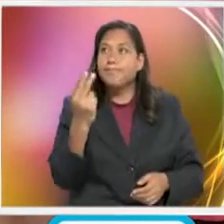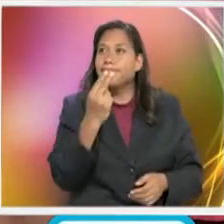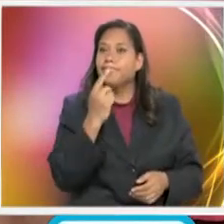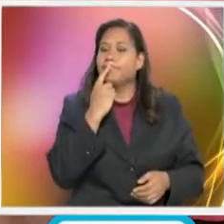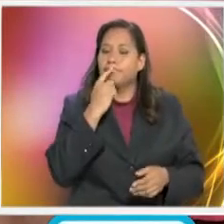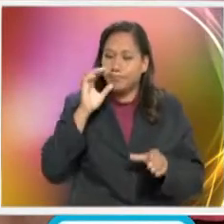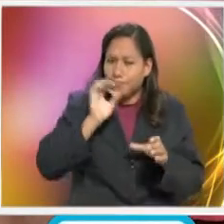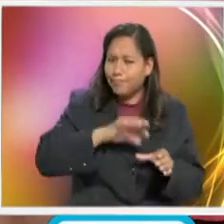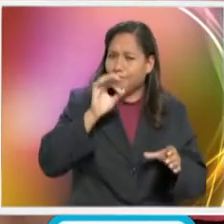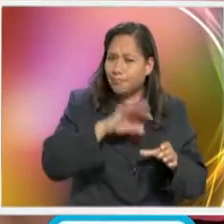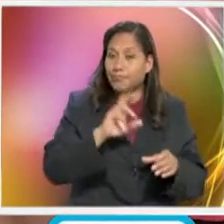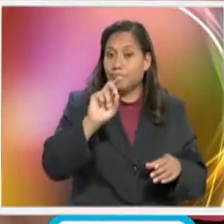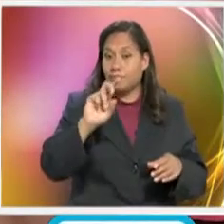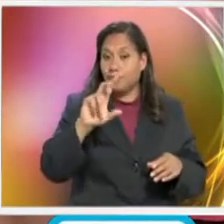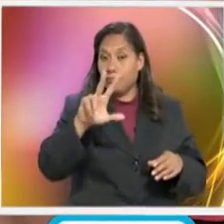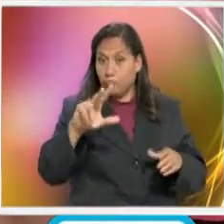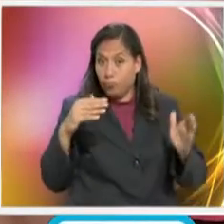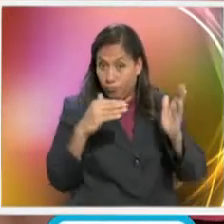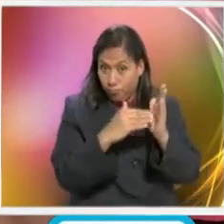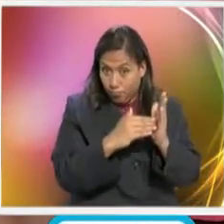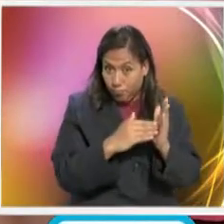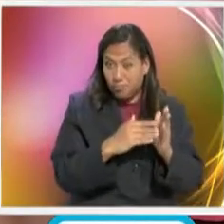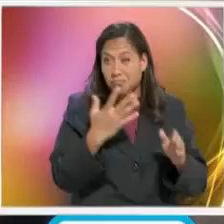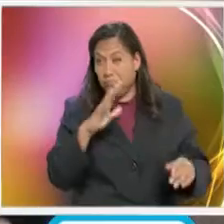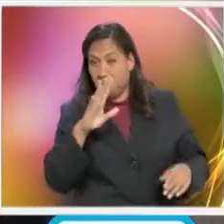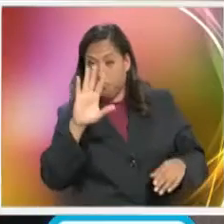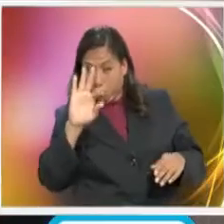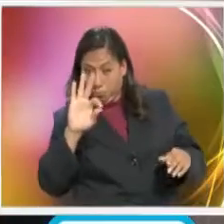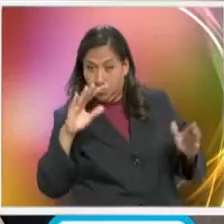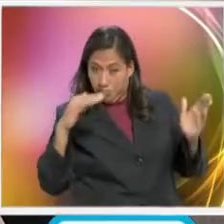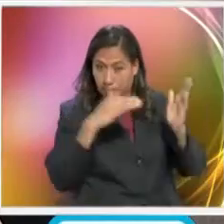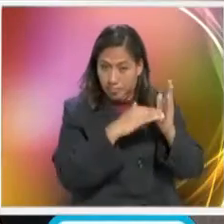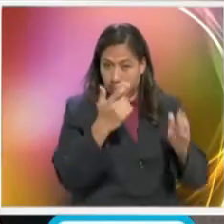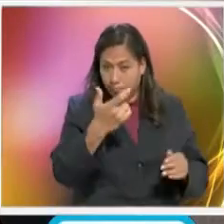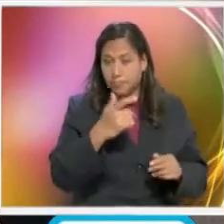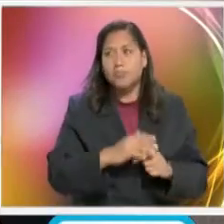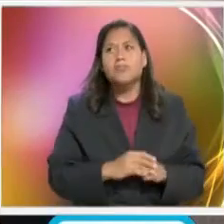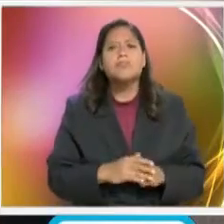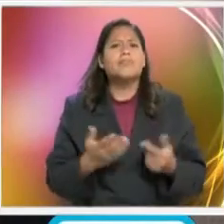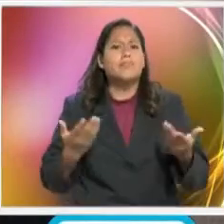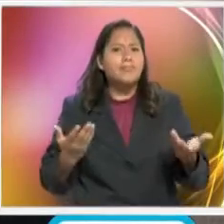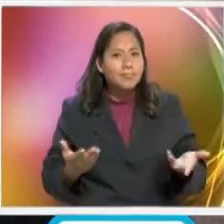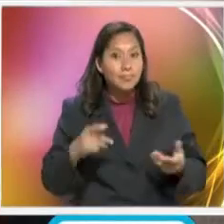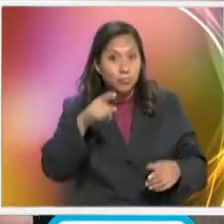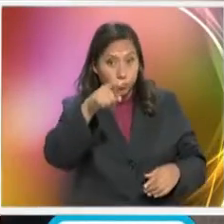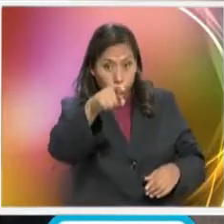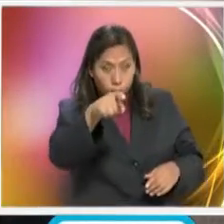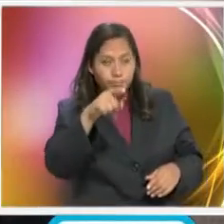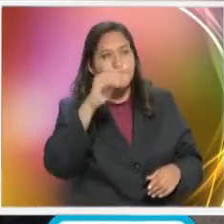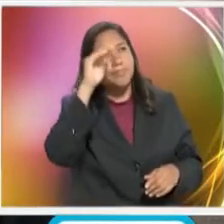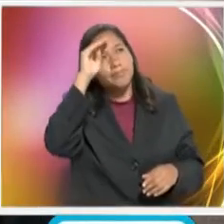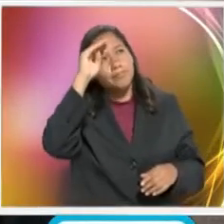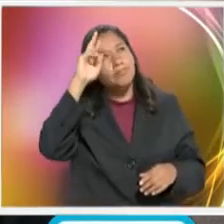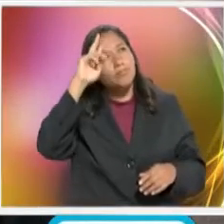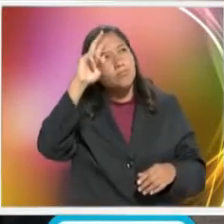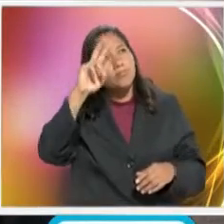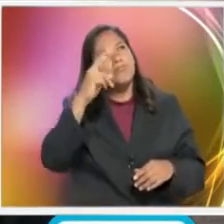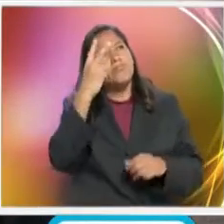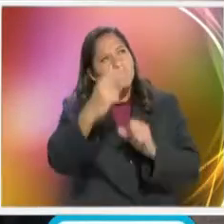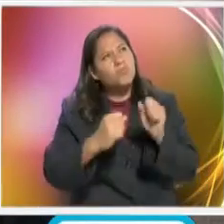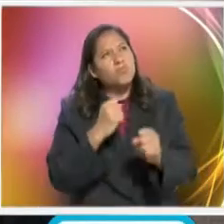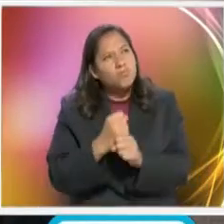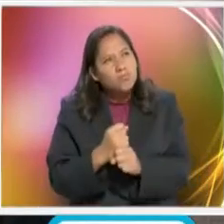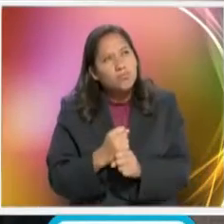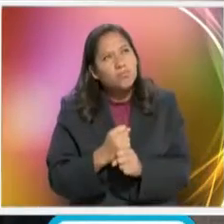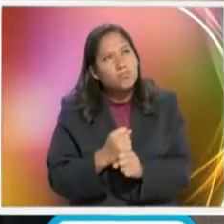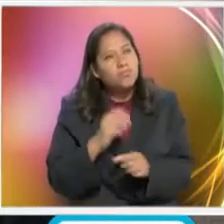necesitarías ahorrar 38,000 pesos, 40,000 pesos, vamos Muy a bien. ponerle, ¿no? Sí. Esto quiere decir que si tú lo proyectas a 2 años, vas